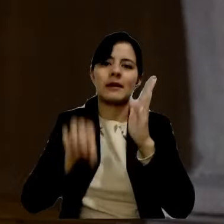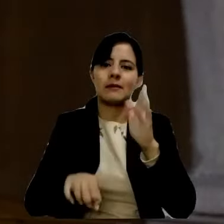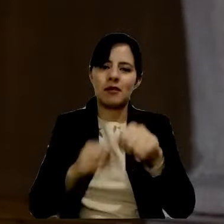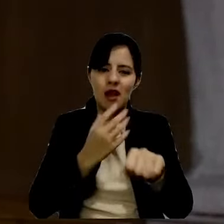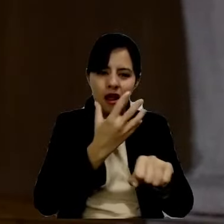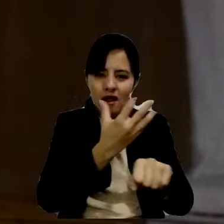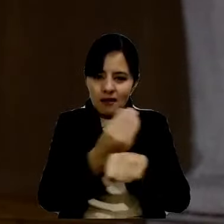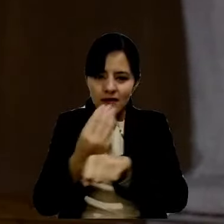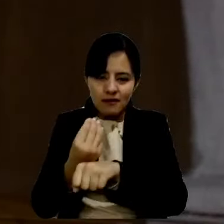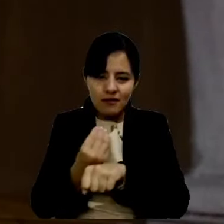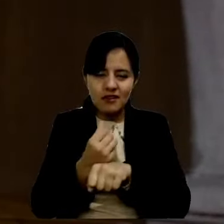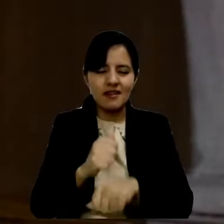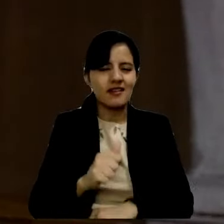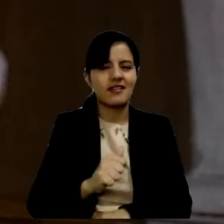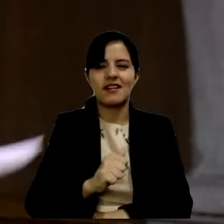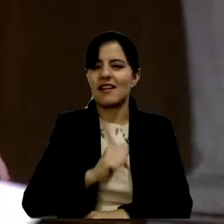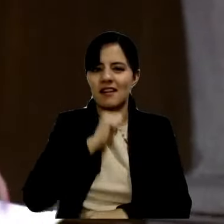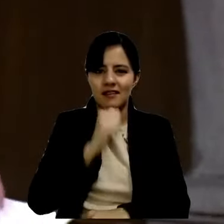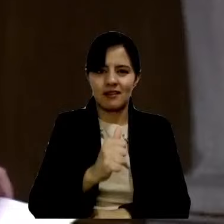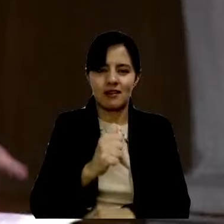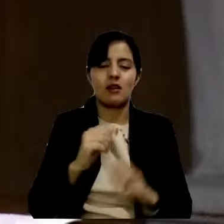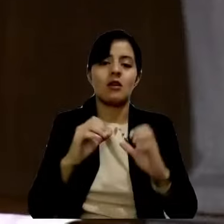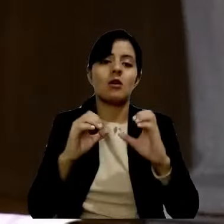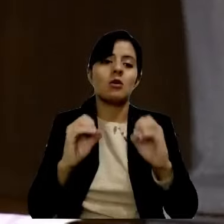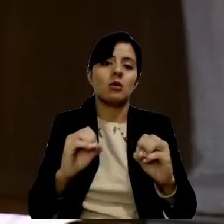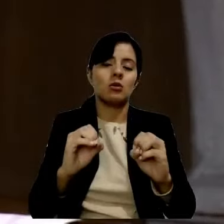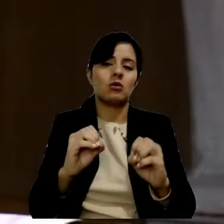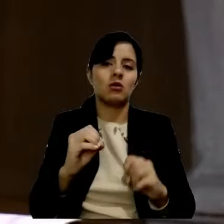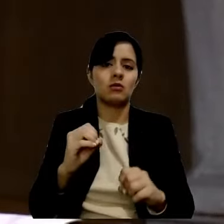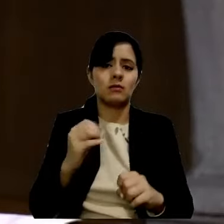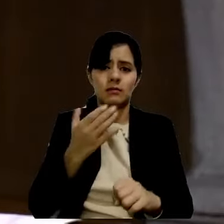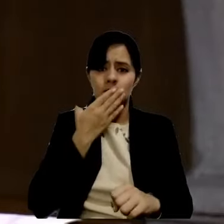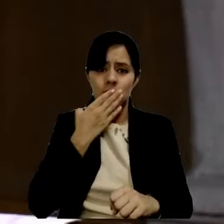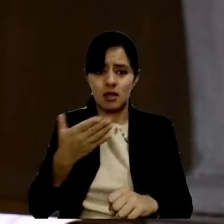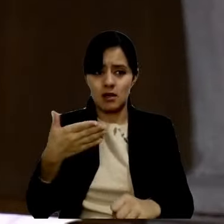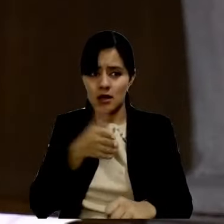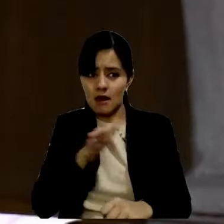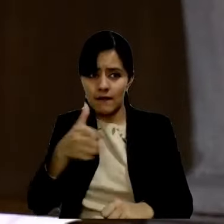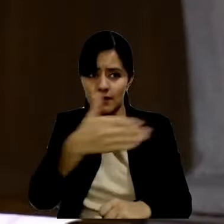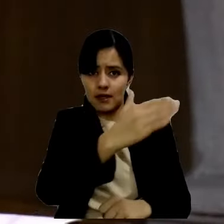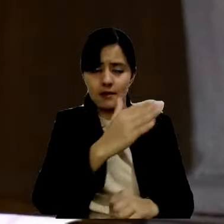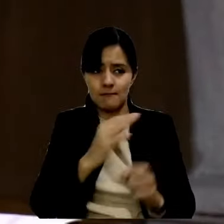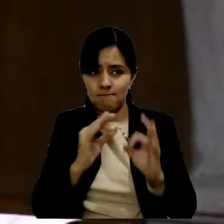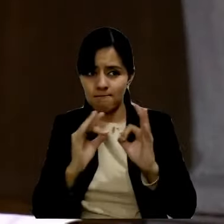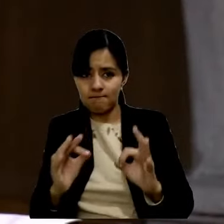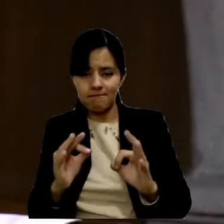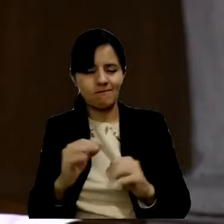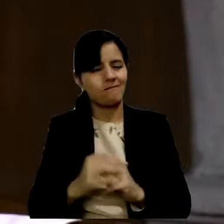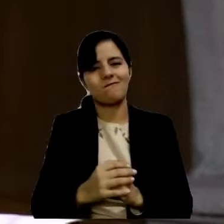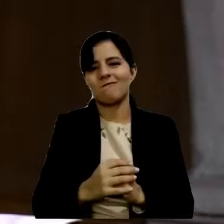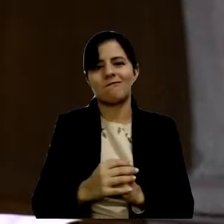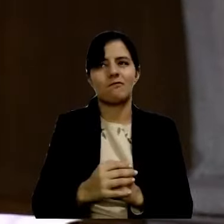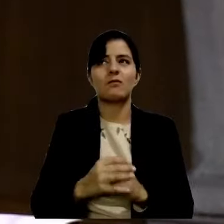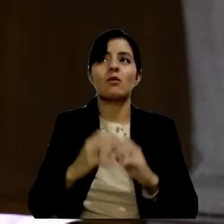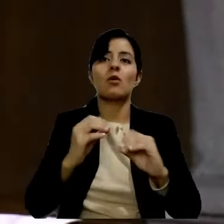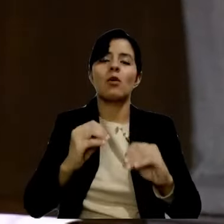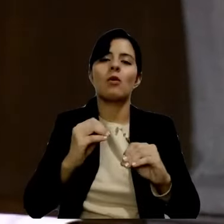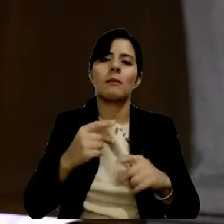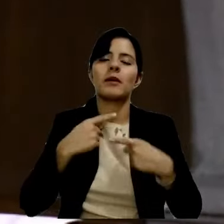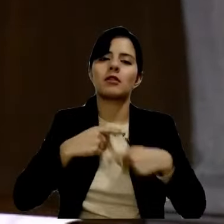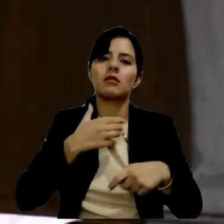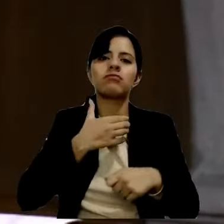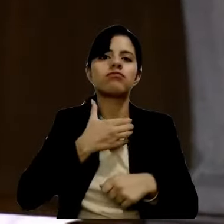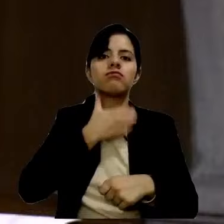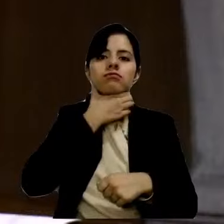vehículos la ausencia de rutas eficientes la saturación de pasajeros la contaminación